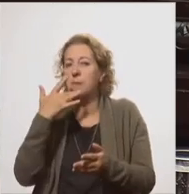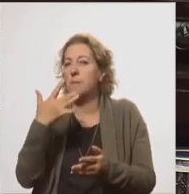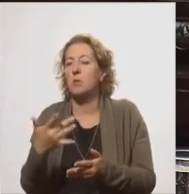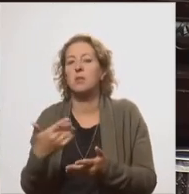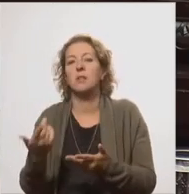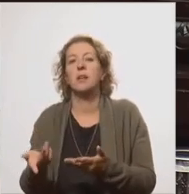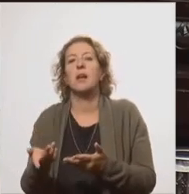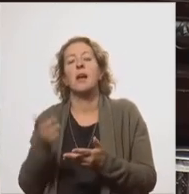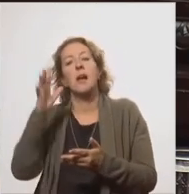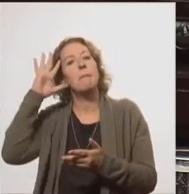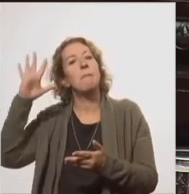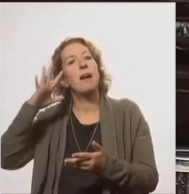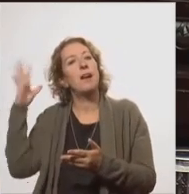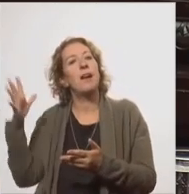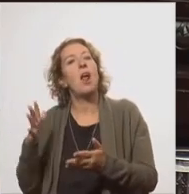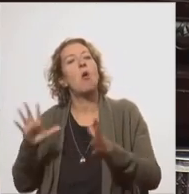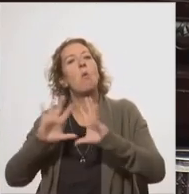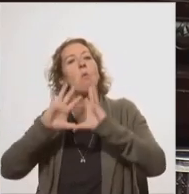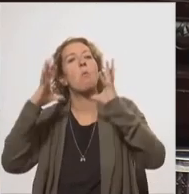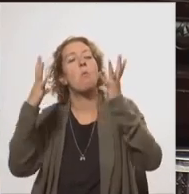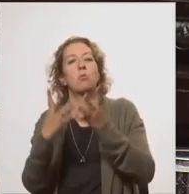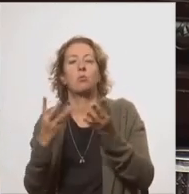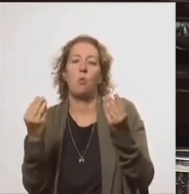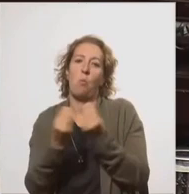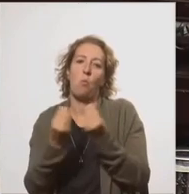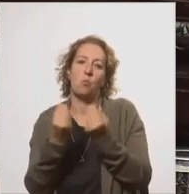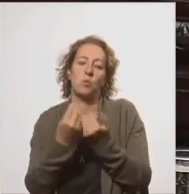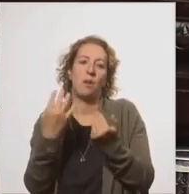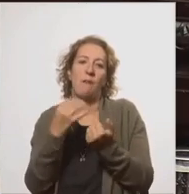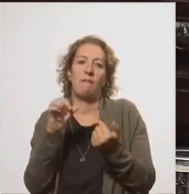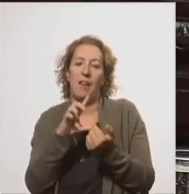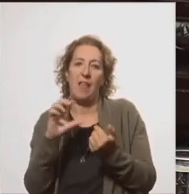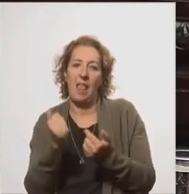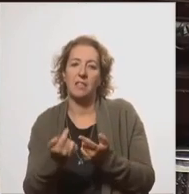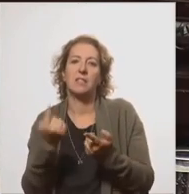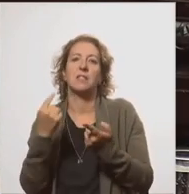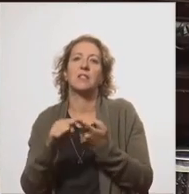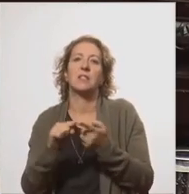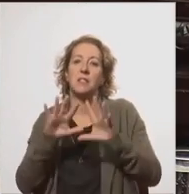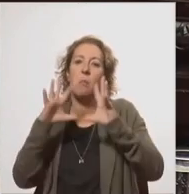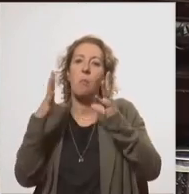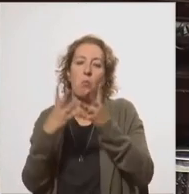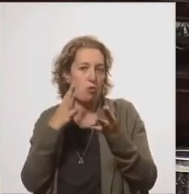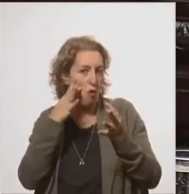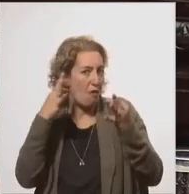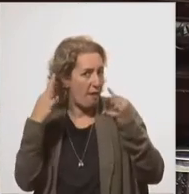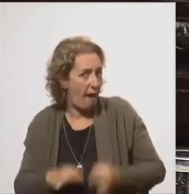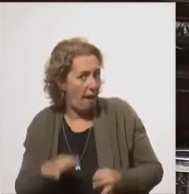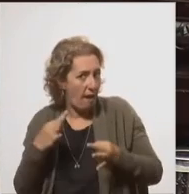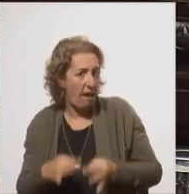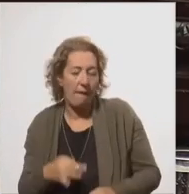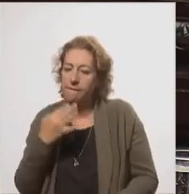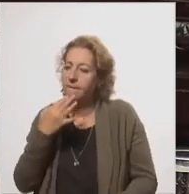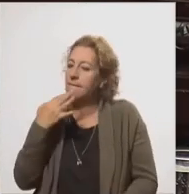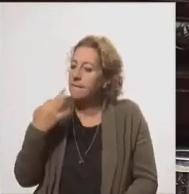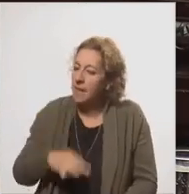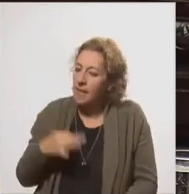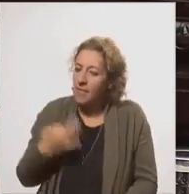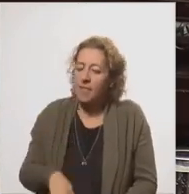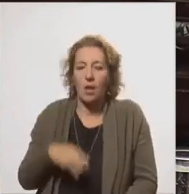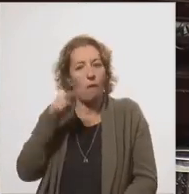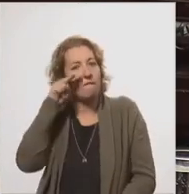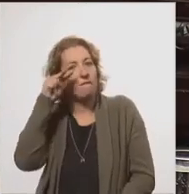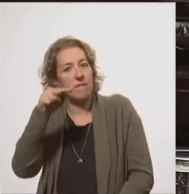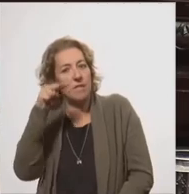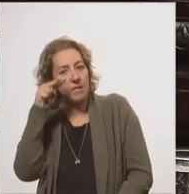con muchas Belelas. Más hermosas todavía sería que este mundo fuera real, verdadero, visible